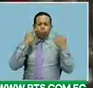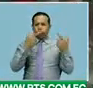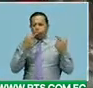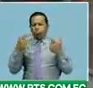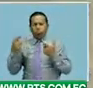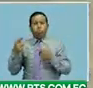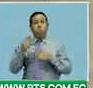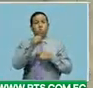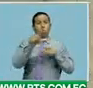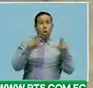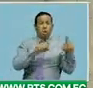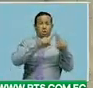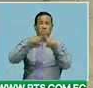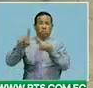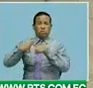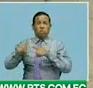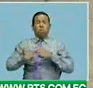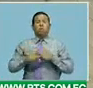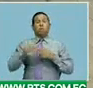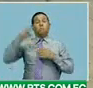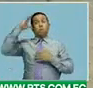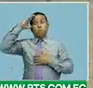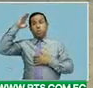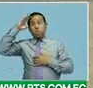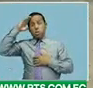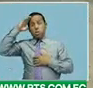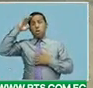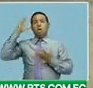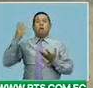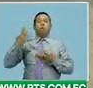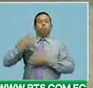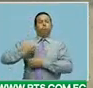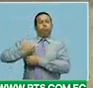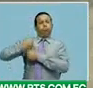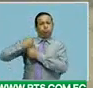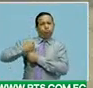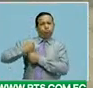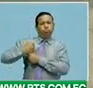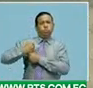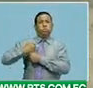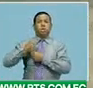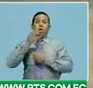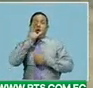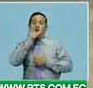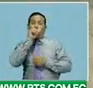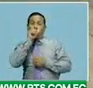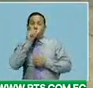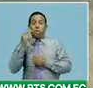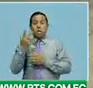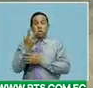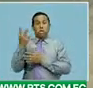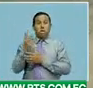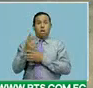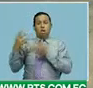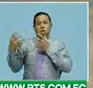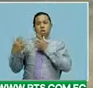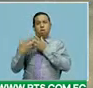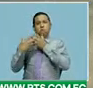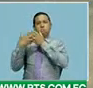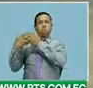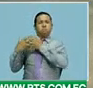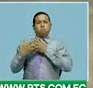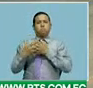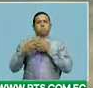distracción. La policía, las Fuerzas Armadas, la Comisión de Tránsito están trabajando en conjunto, en equipo, para brindar seguridad a la